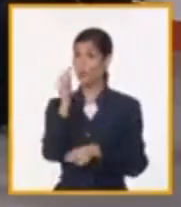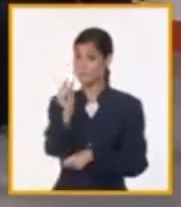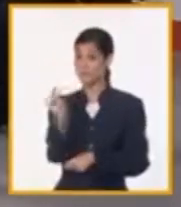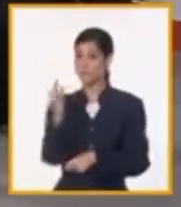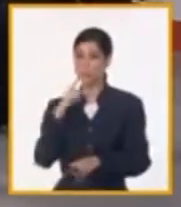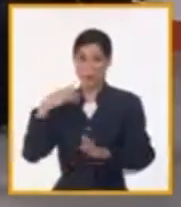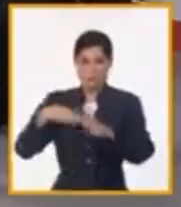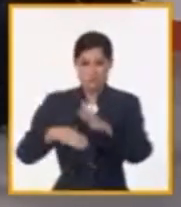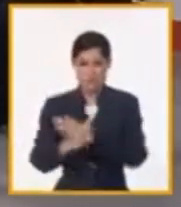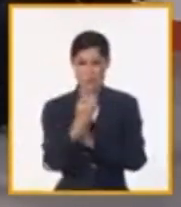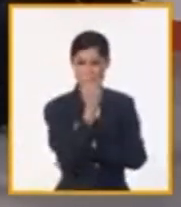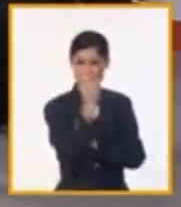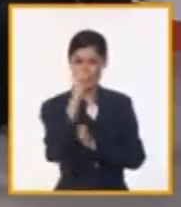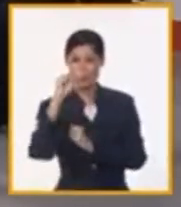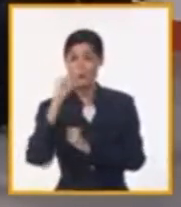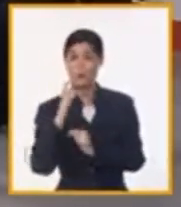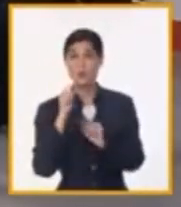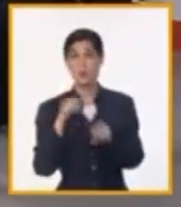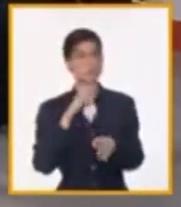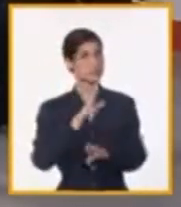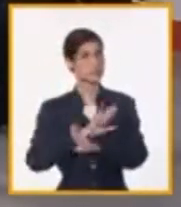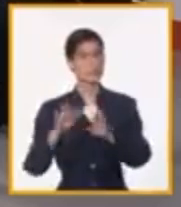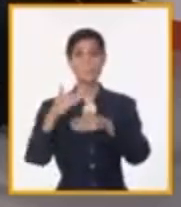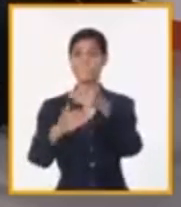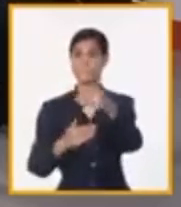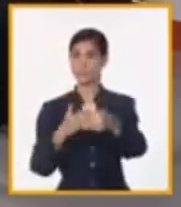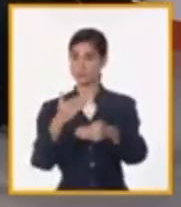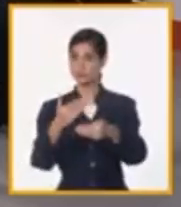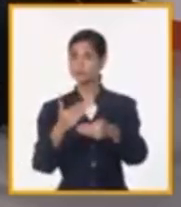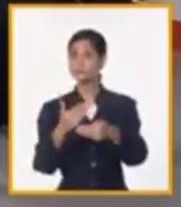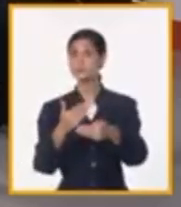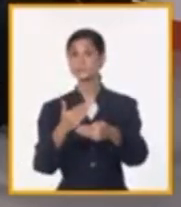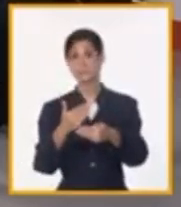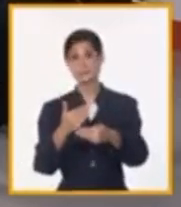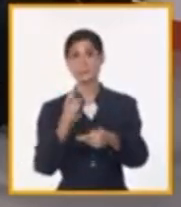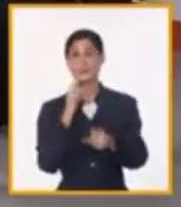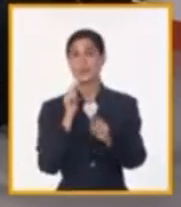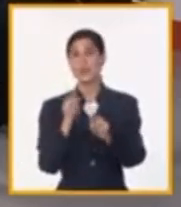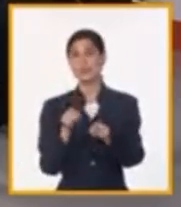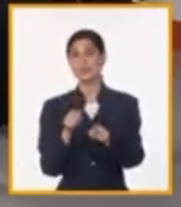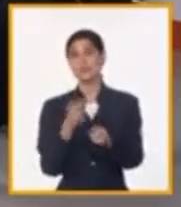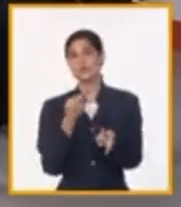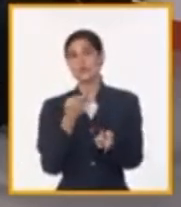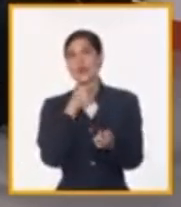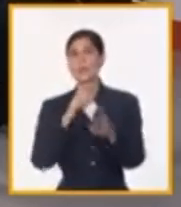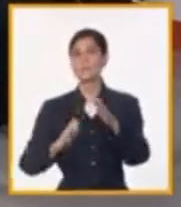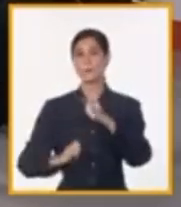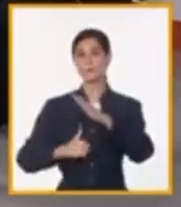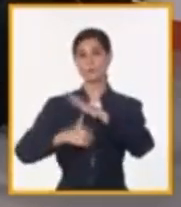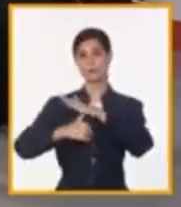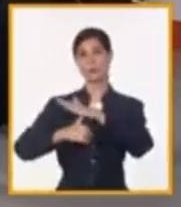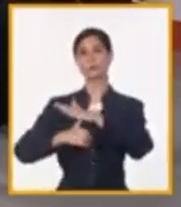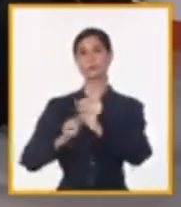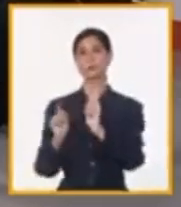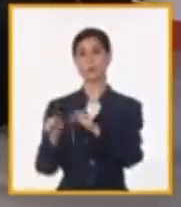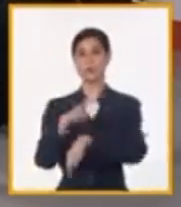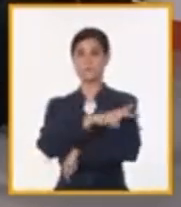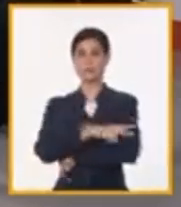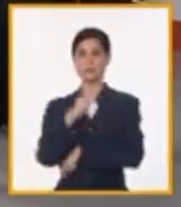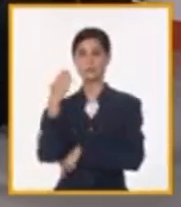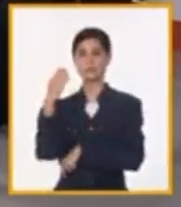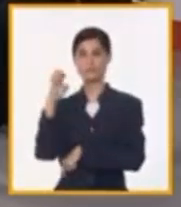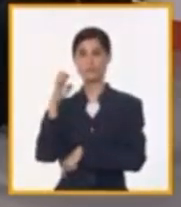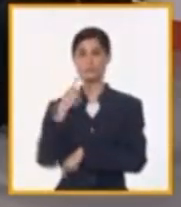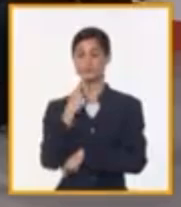importante que tení correcto eso eso te da una idea no hay el el presidente noboa desde enero ha dicho que declaró la guerra contra